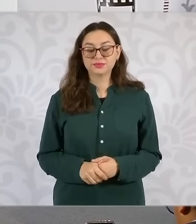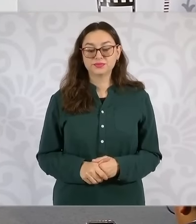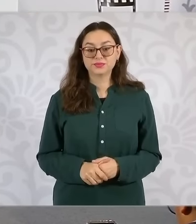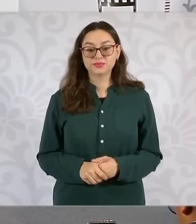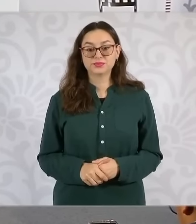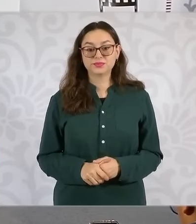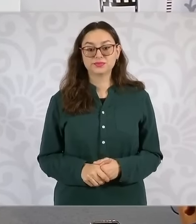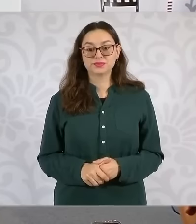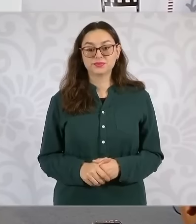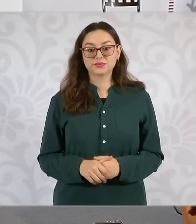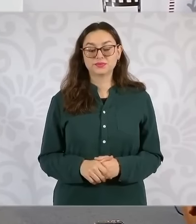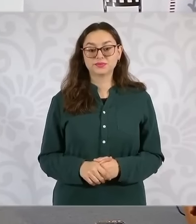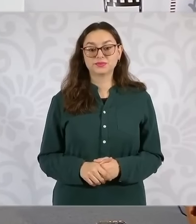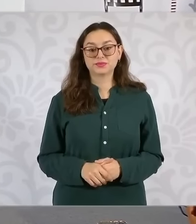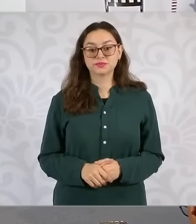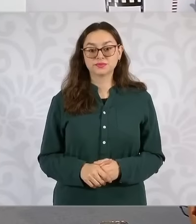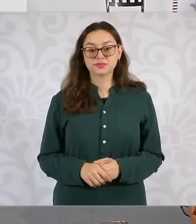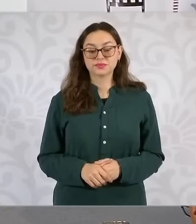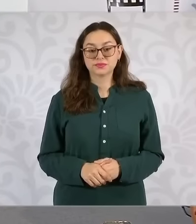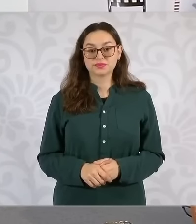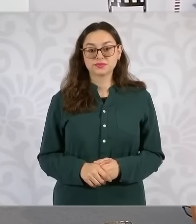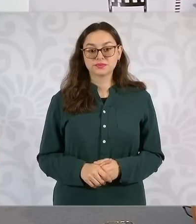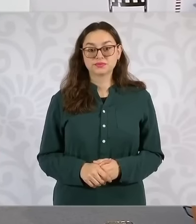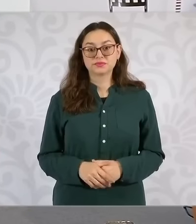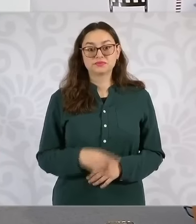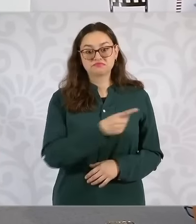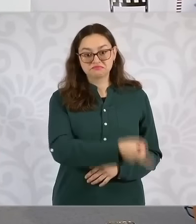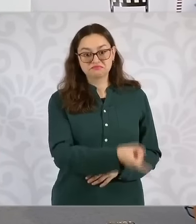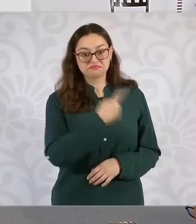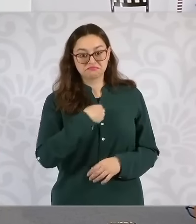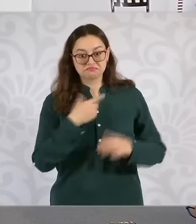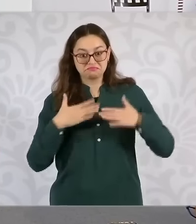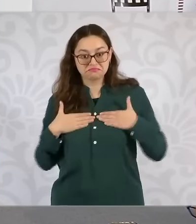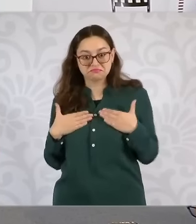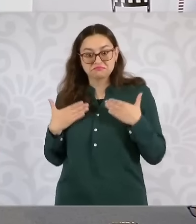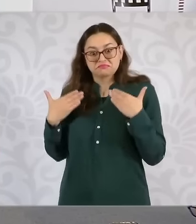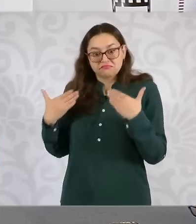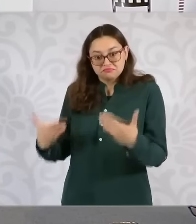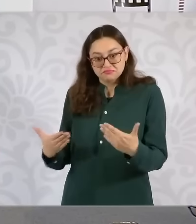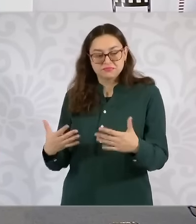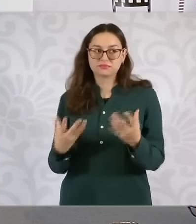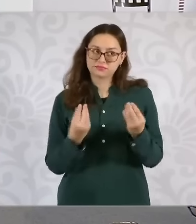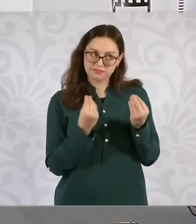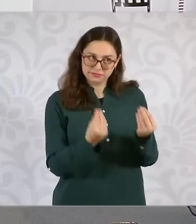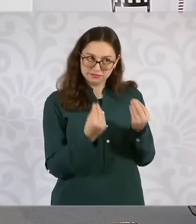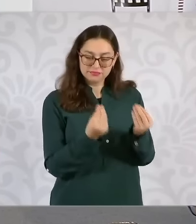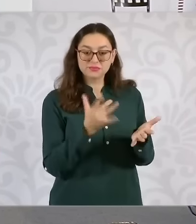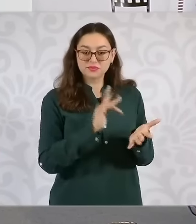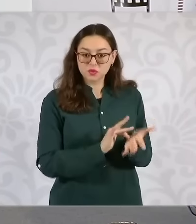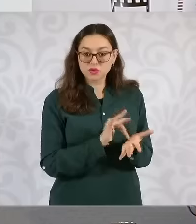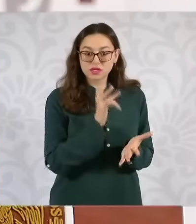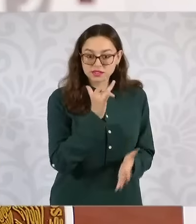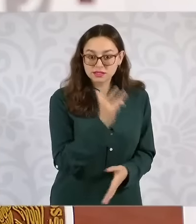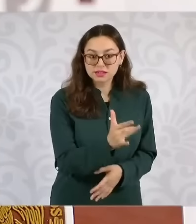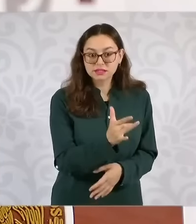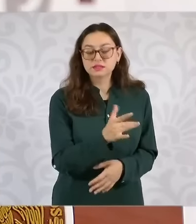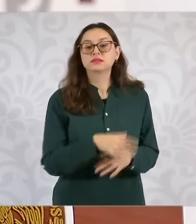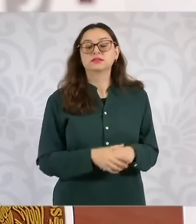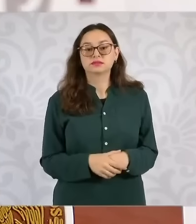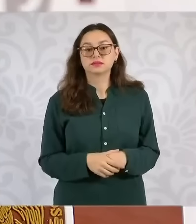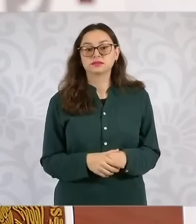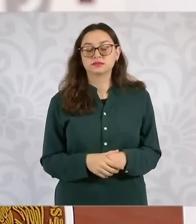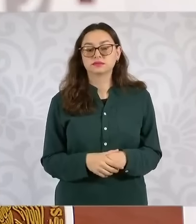Bueno, queremos agradecerle desde luego muchísimo la confianza a la presidenta, doctora Claudia Sheinbaum, de tener el